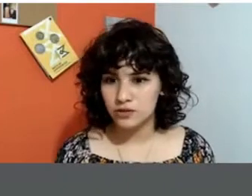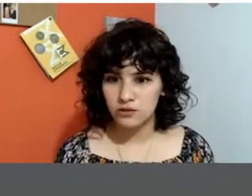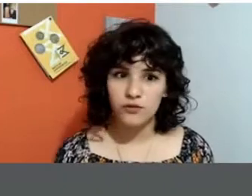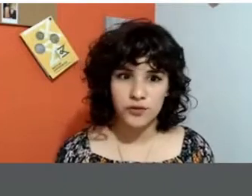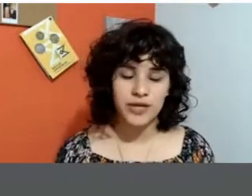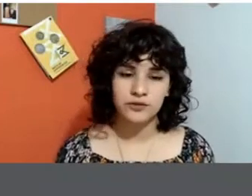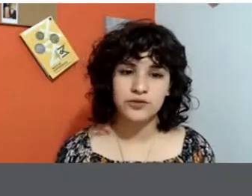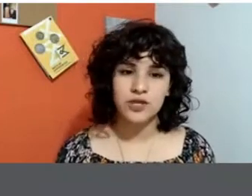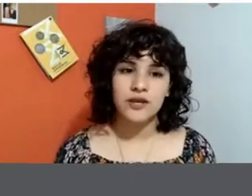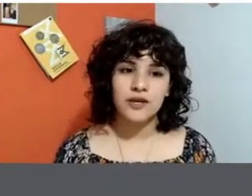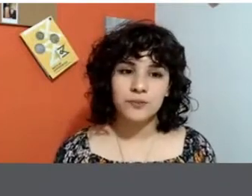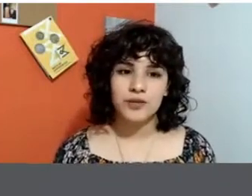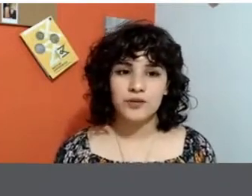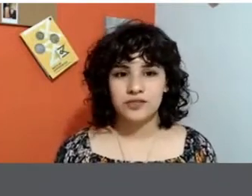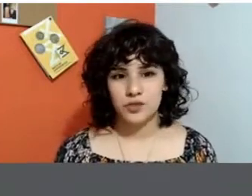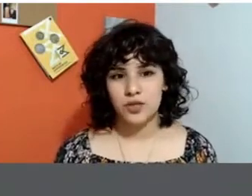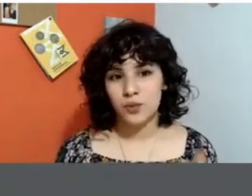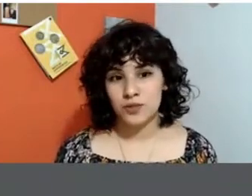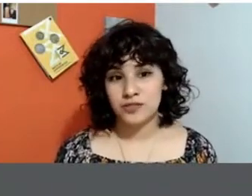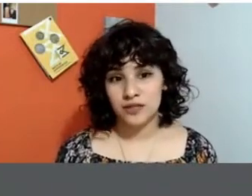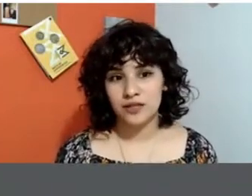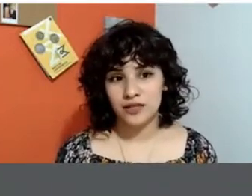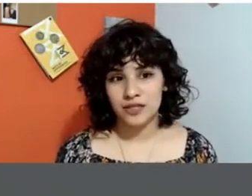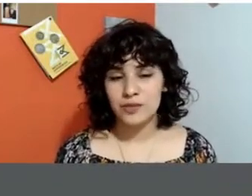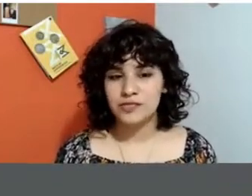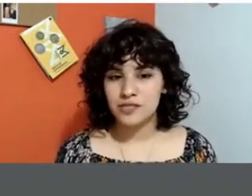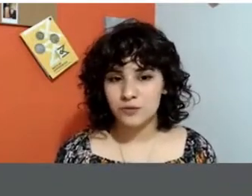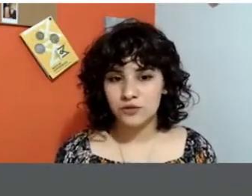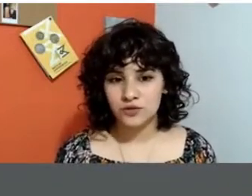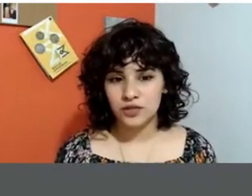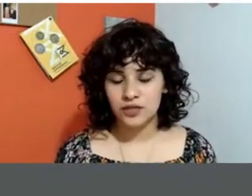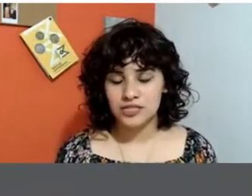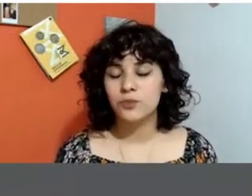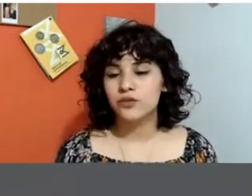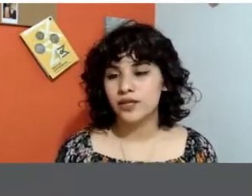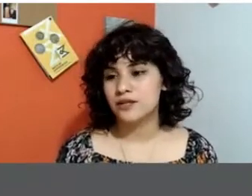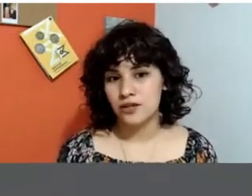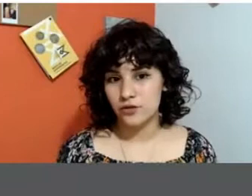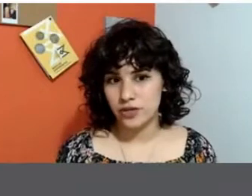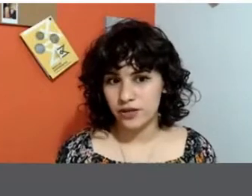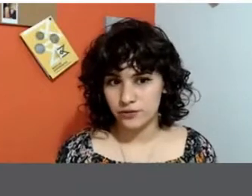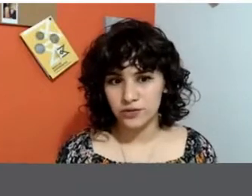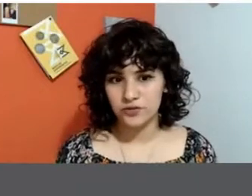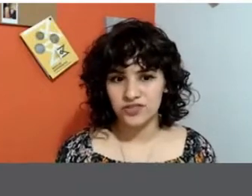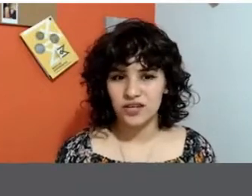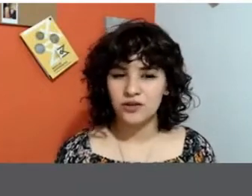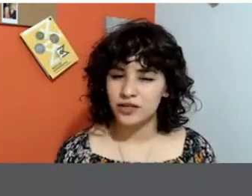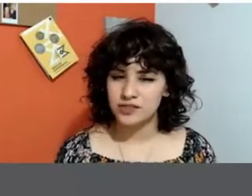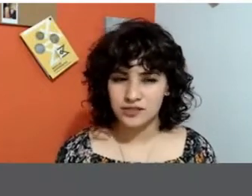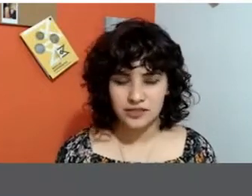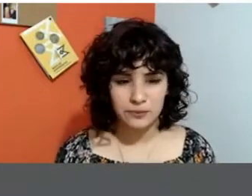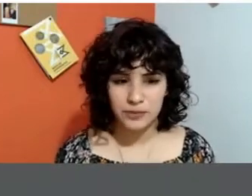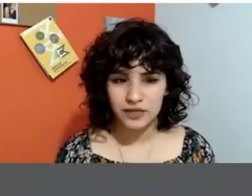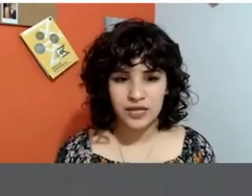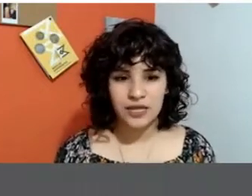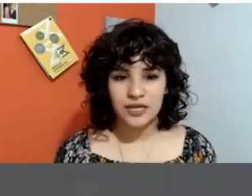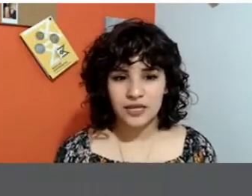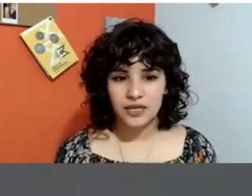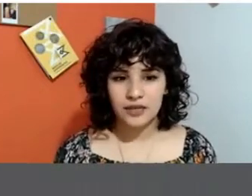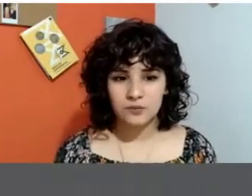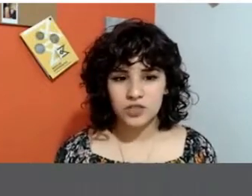plataformas, nuevos formatos, pero esta es una propuesta que pensamos que se podría desarrollar, ¿no? Entonces, ahora existen